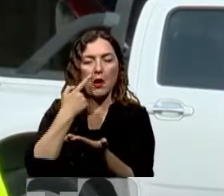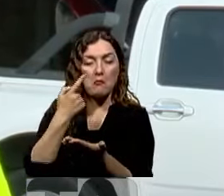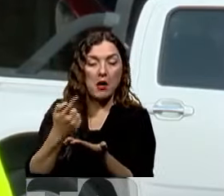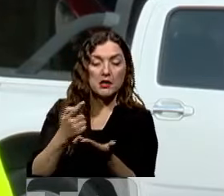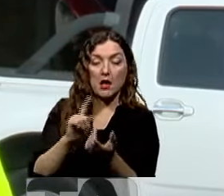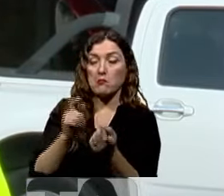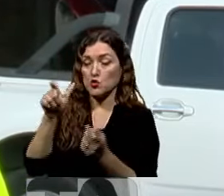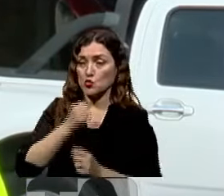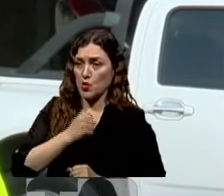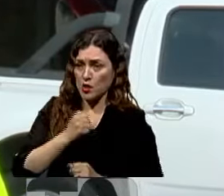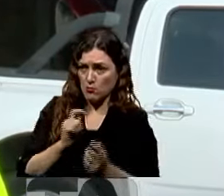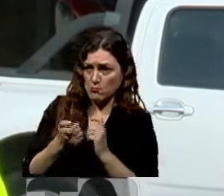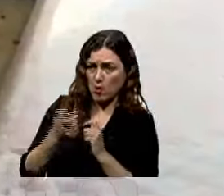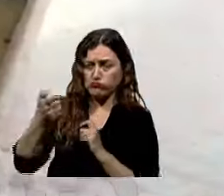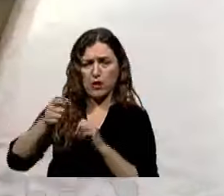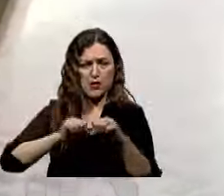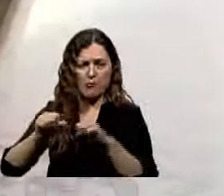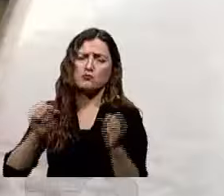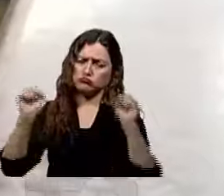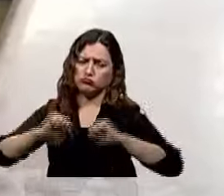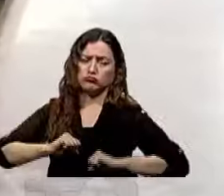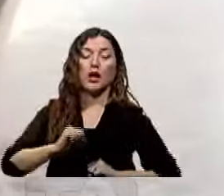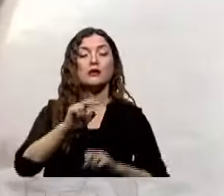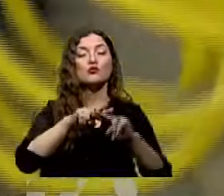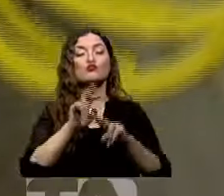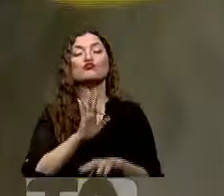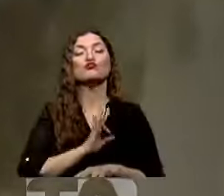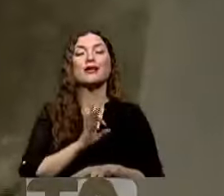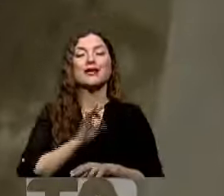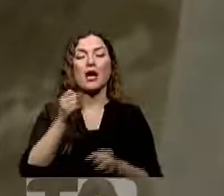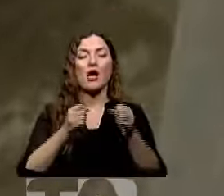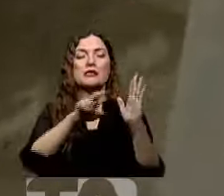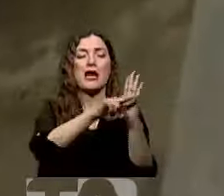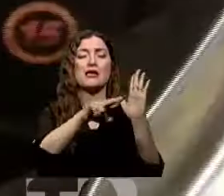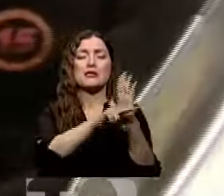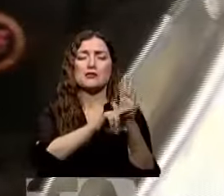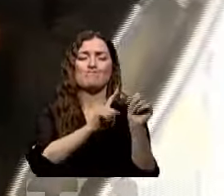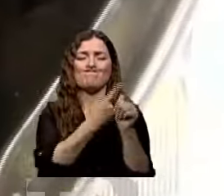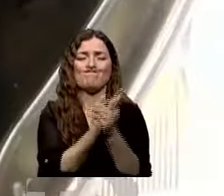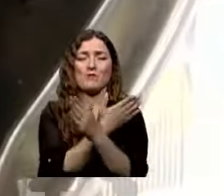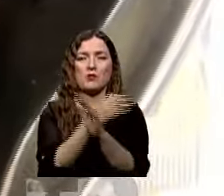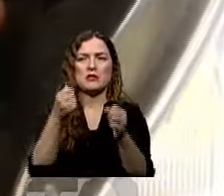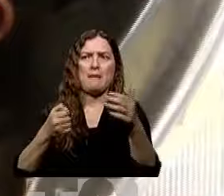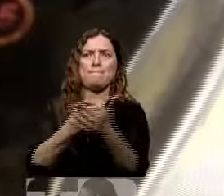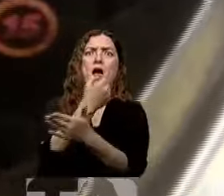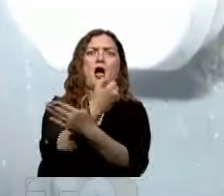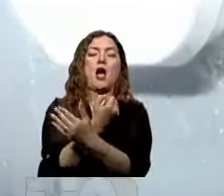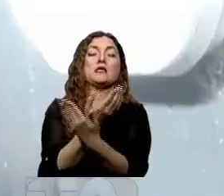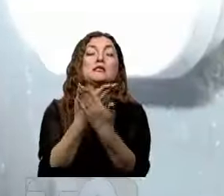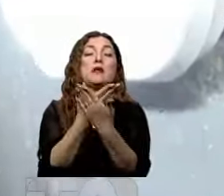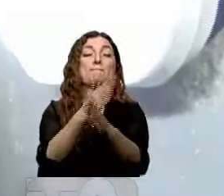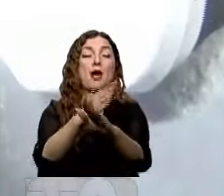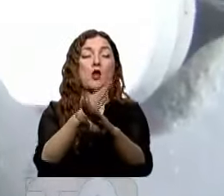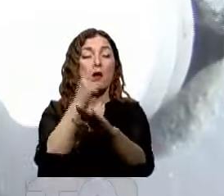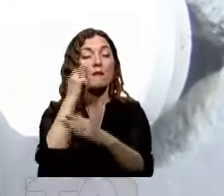traspasos, todo tipo de trámite. La revisión técnica vehicular es un requisito que busca prevenir siniestros mediante la detección